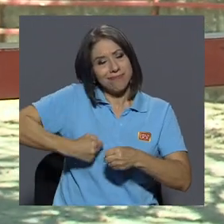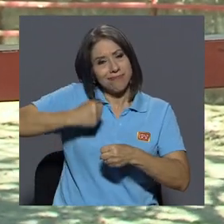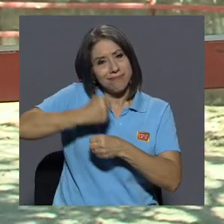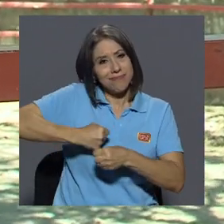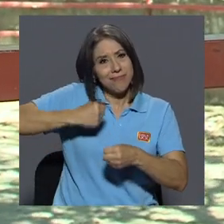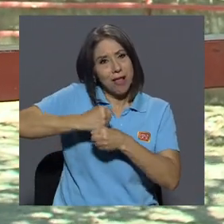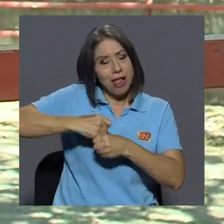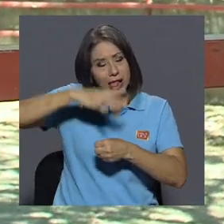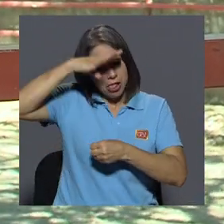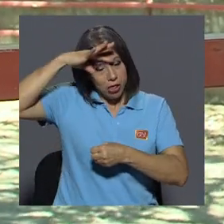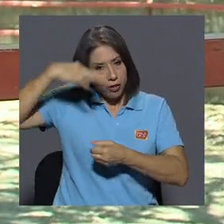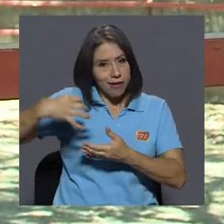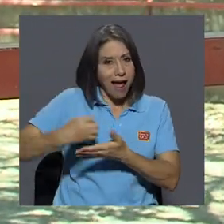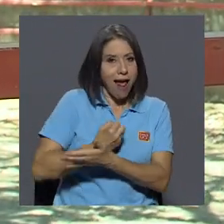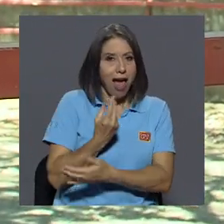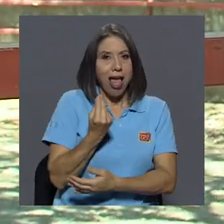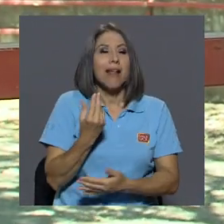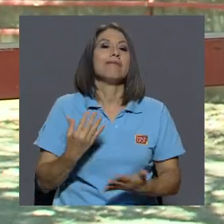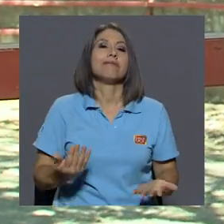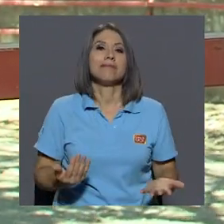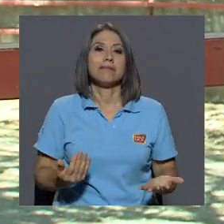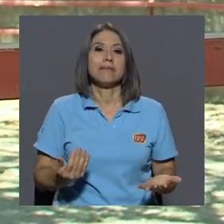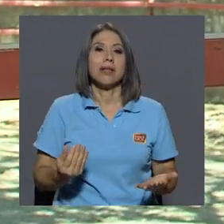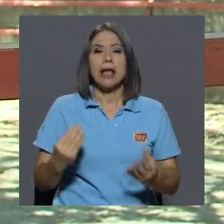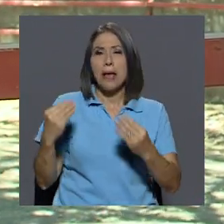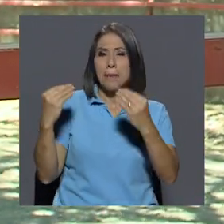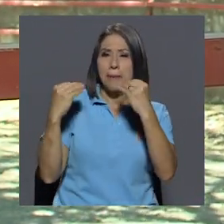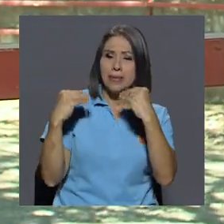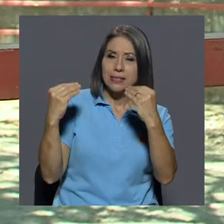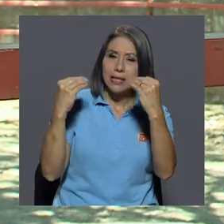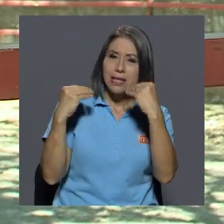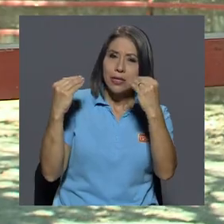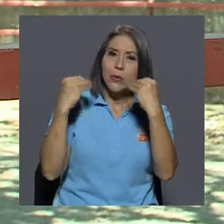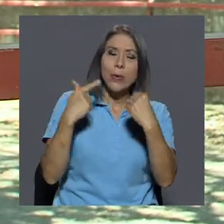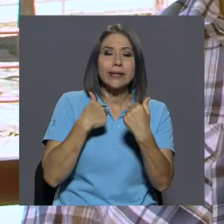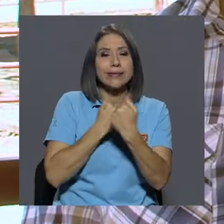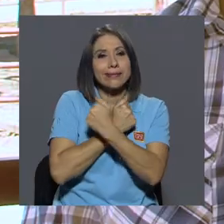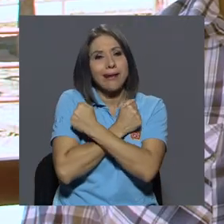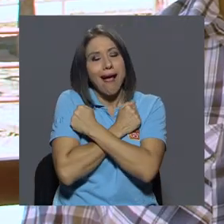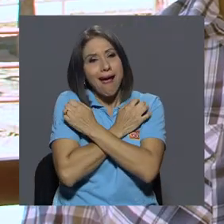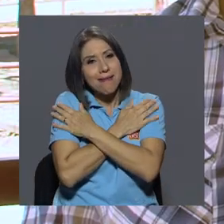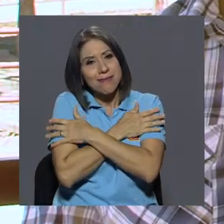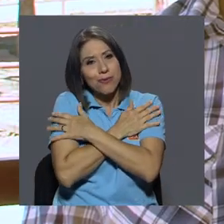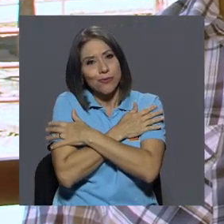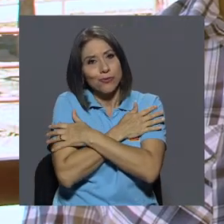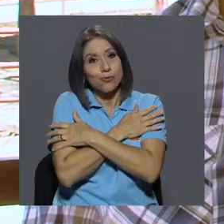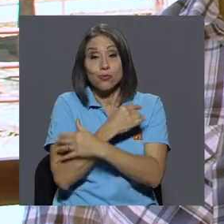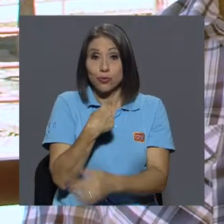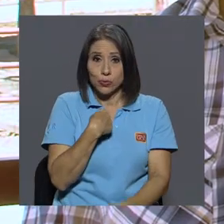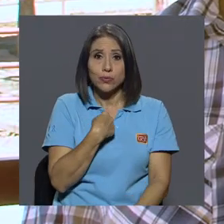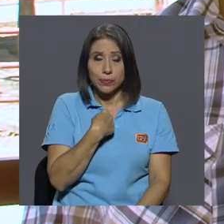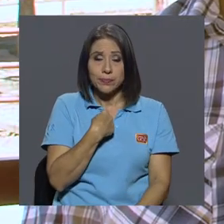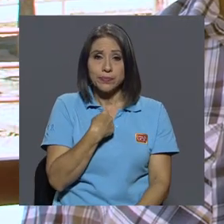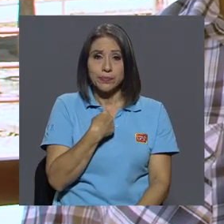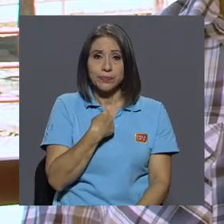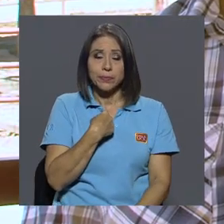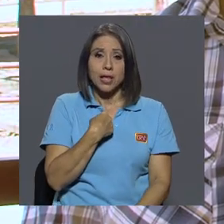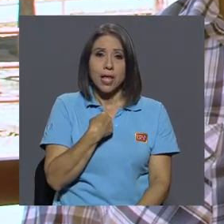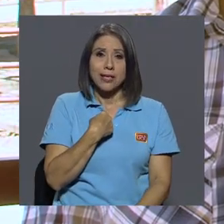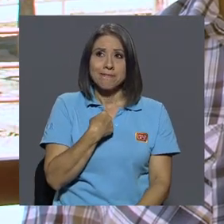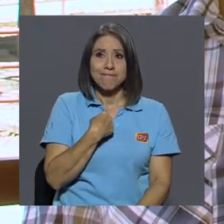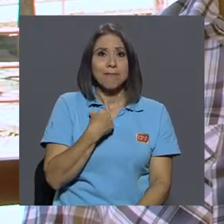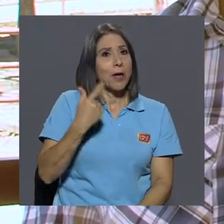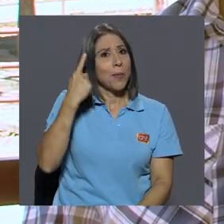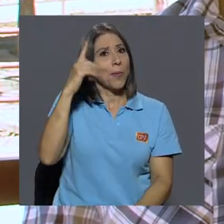gasta. Me enseñó a ser cariñoso. Yo, por